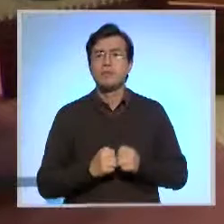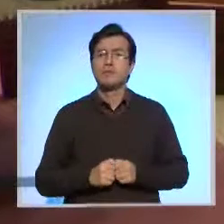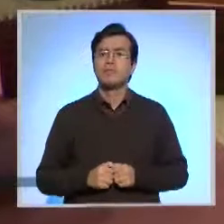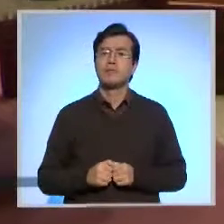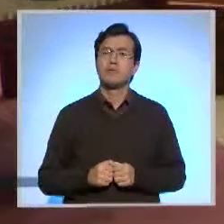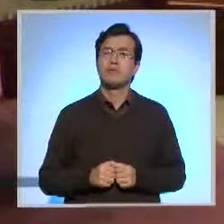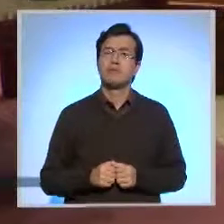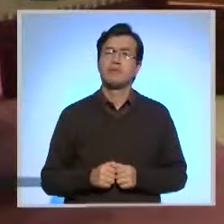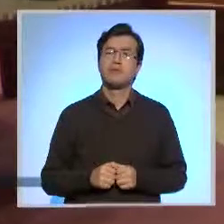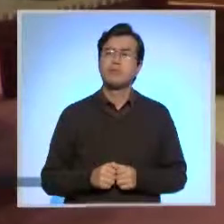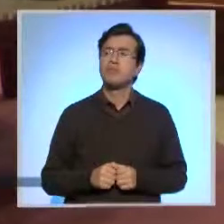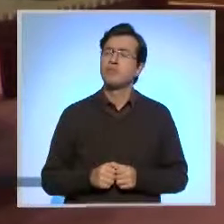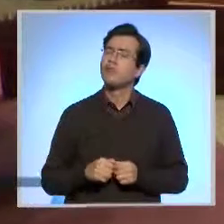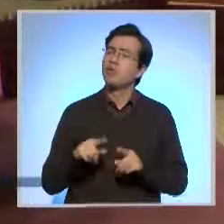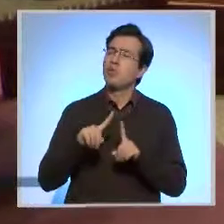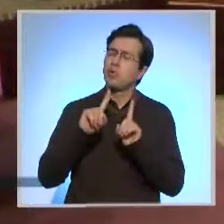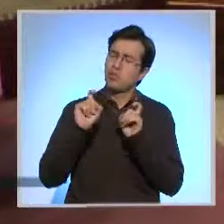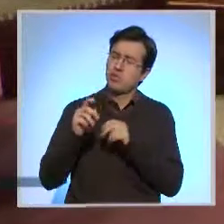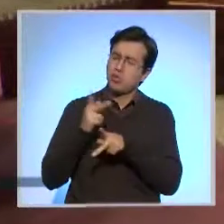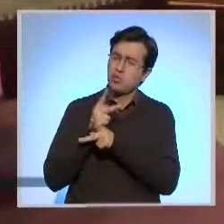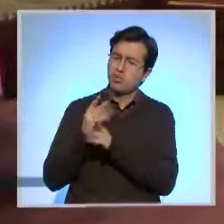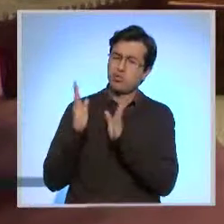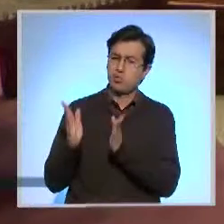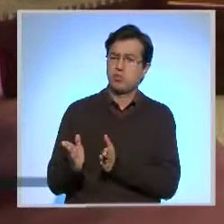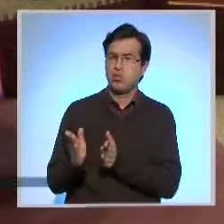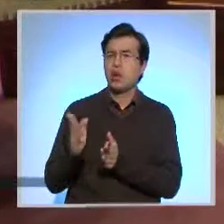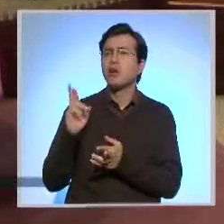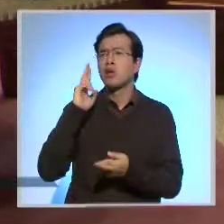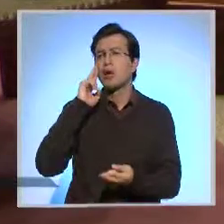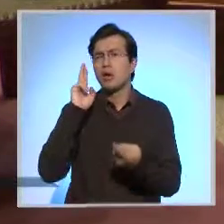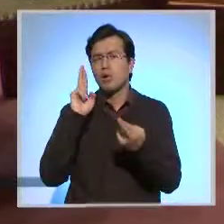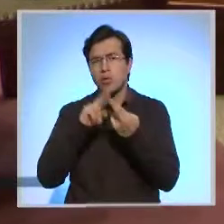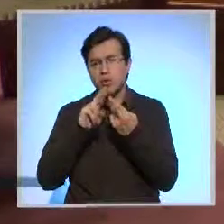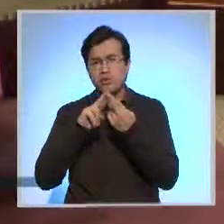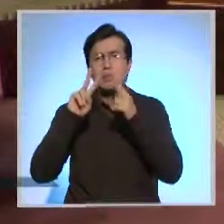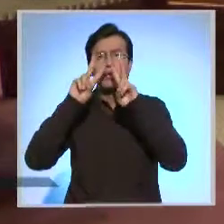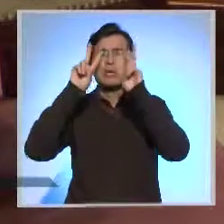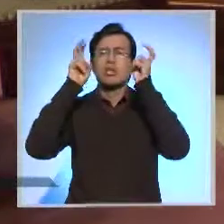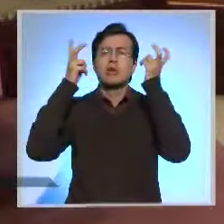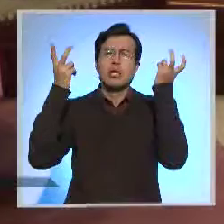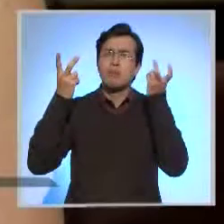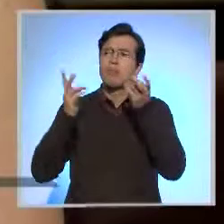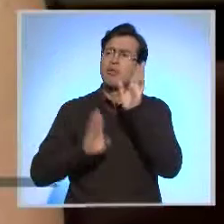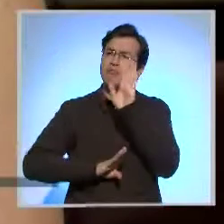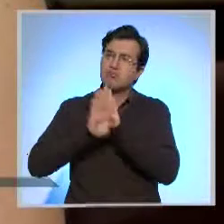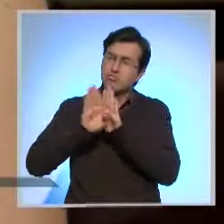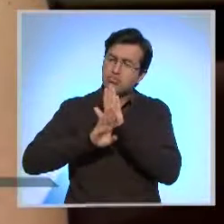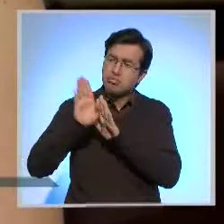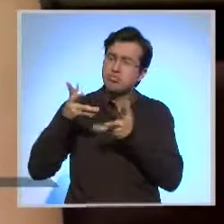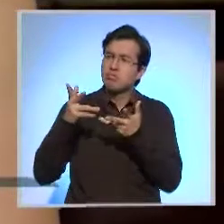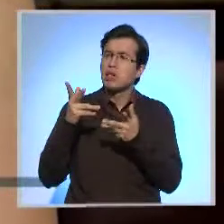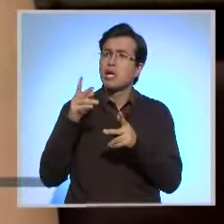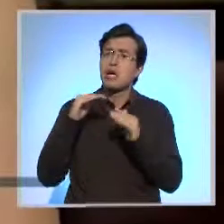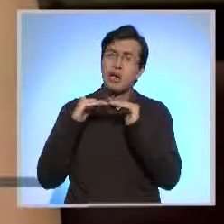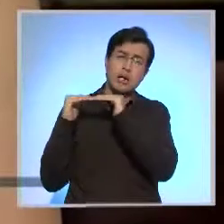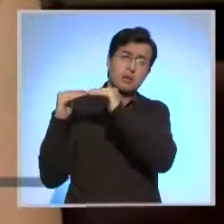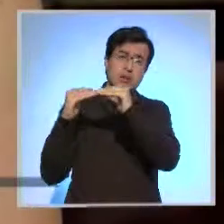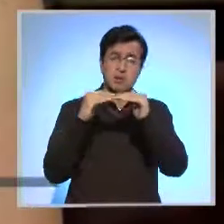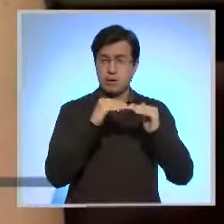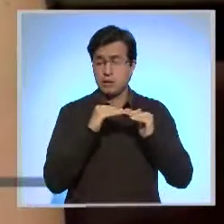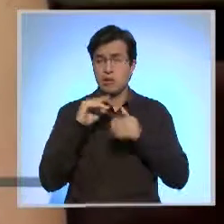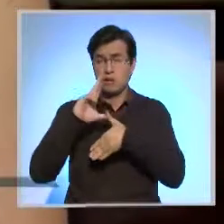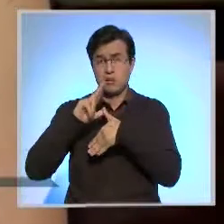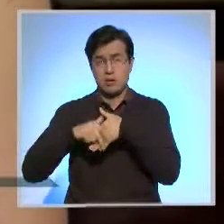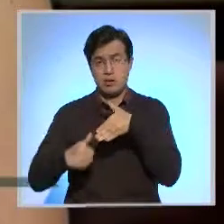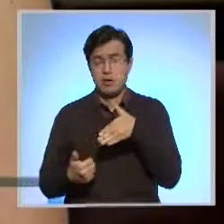volviendo a esto que usted mencionaba hace poquito este reconocimiento que se hiciera sobre los avances en cuanto a equidad de alguna manera en la pena